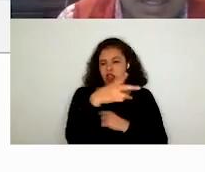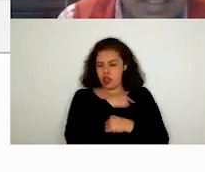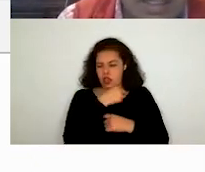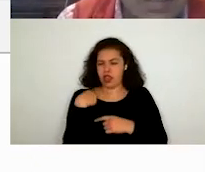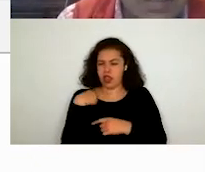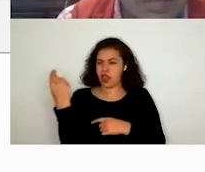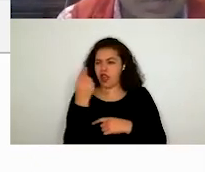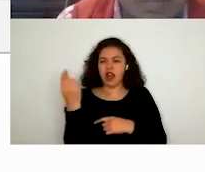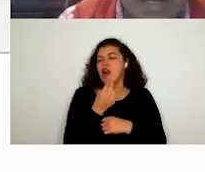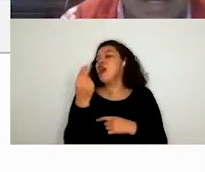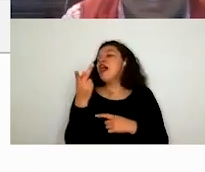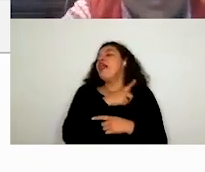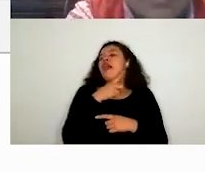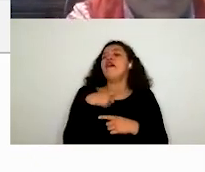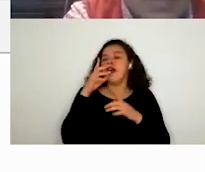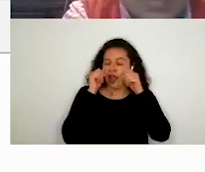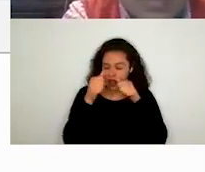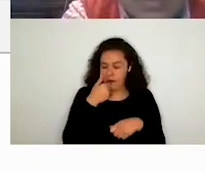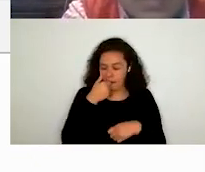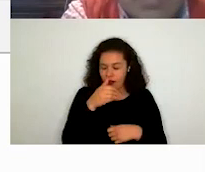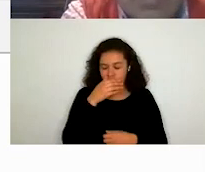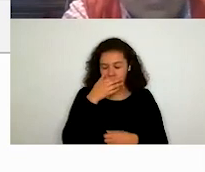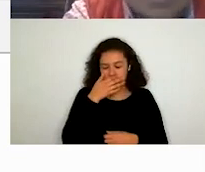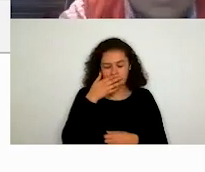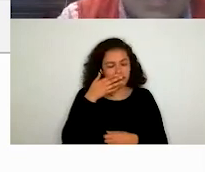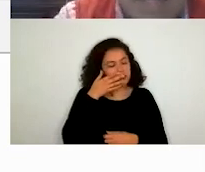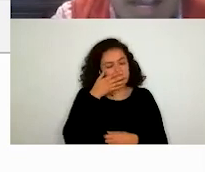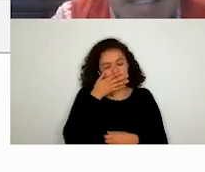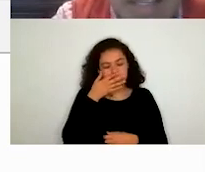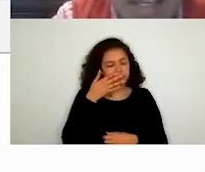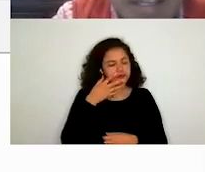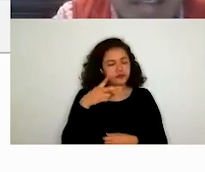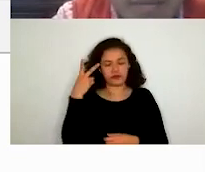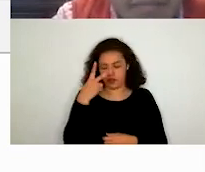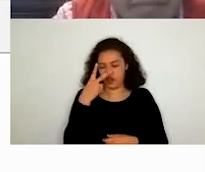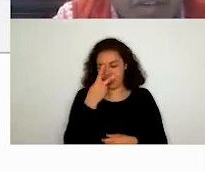Y en este caso, para fuegos